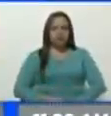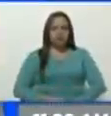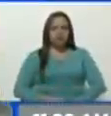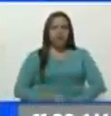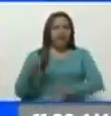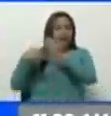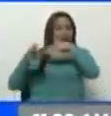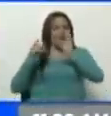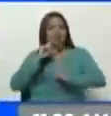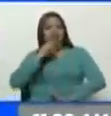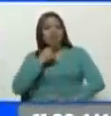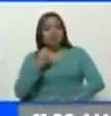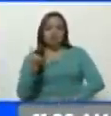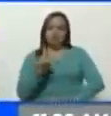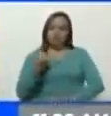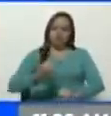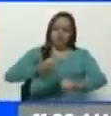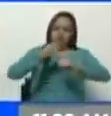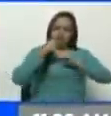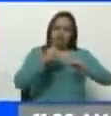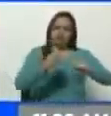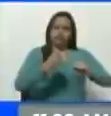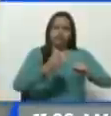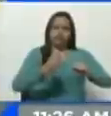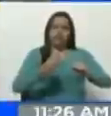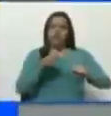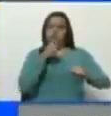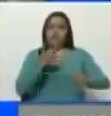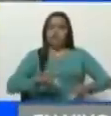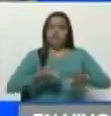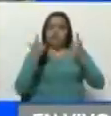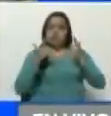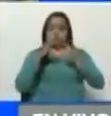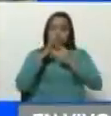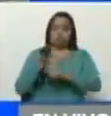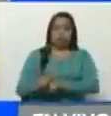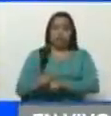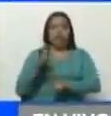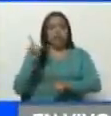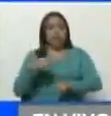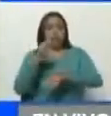no solo resistió la contrarrevolución interna, creó